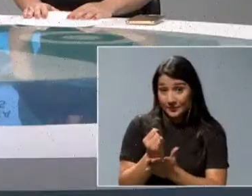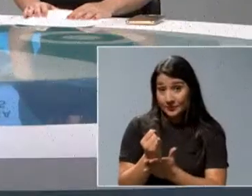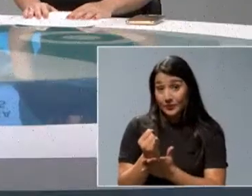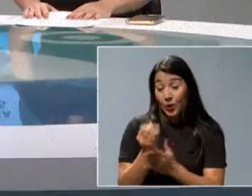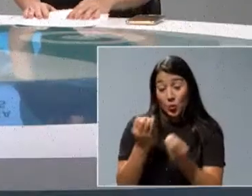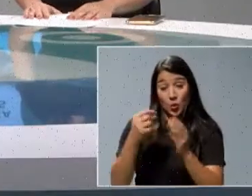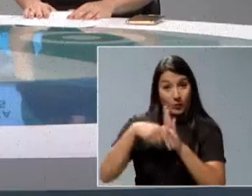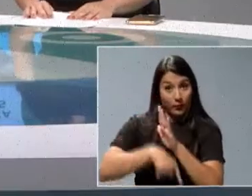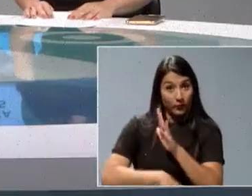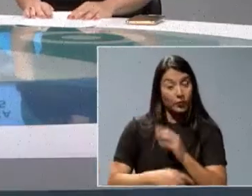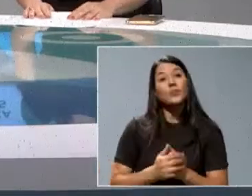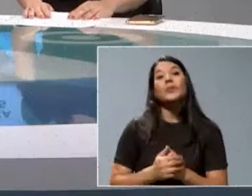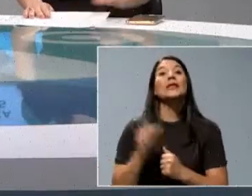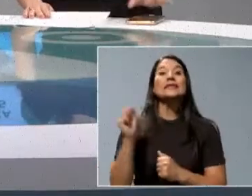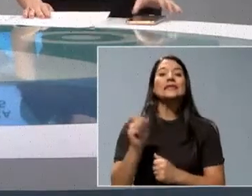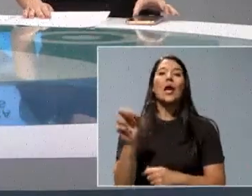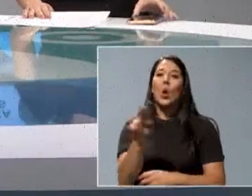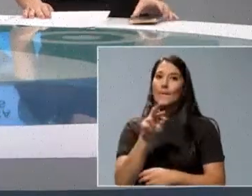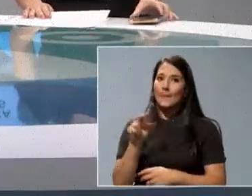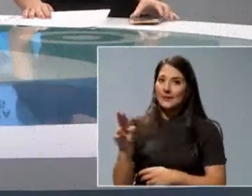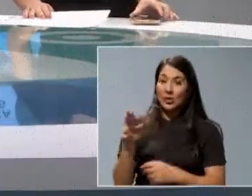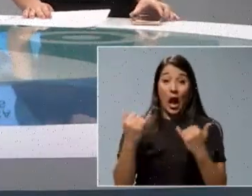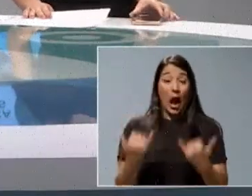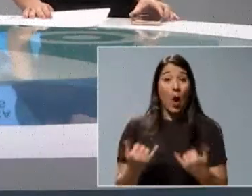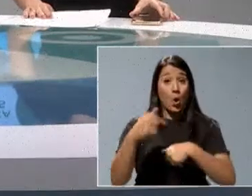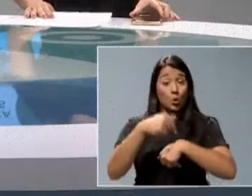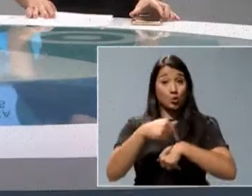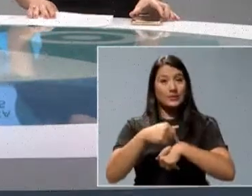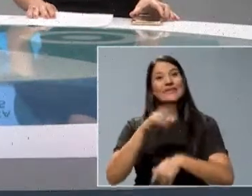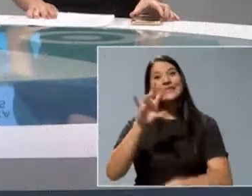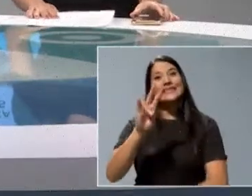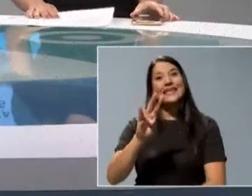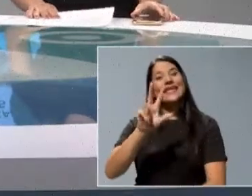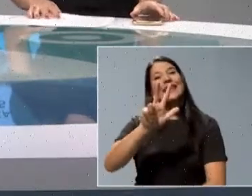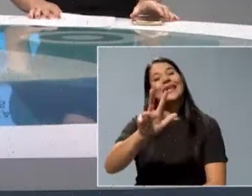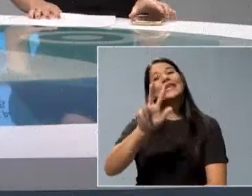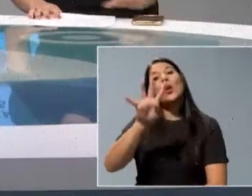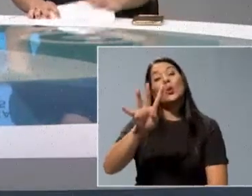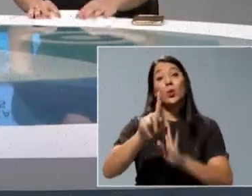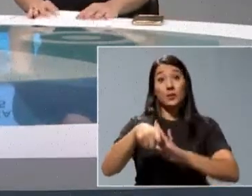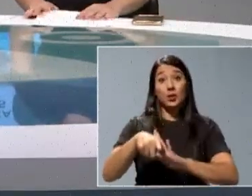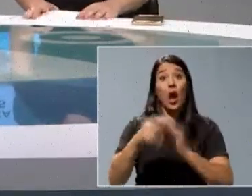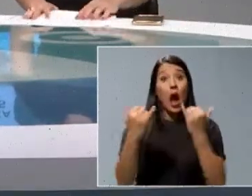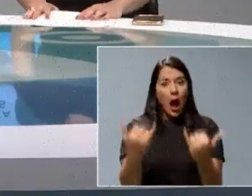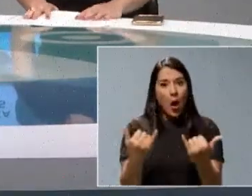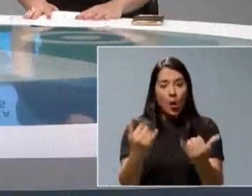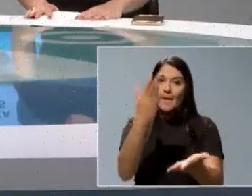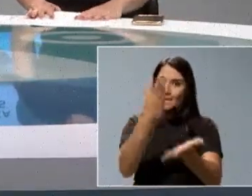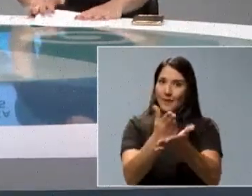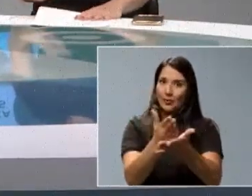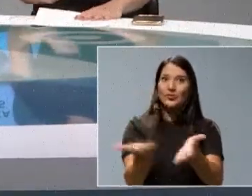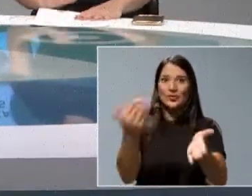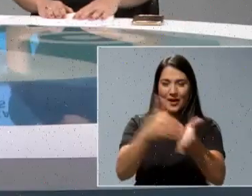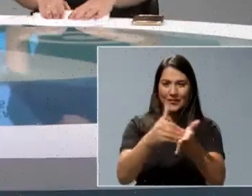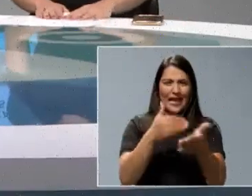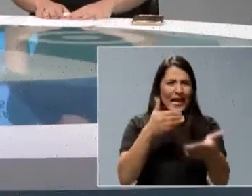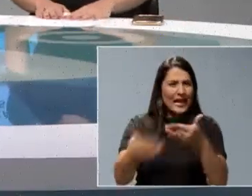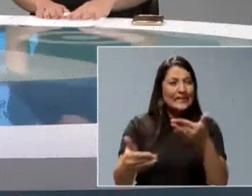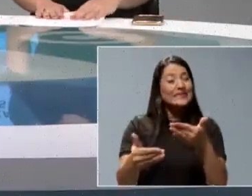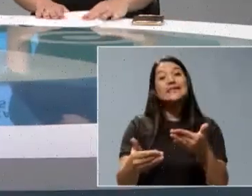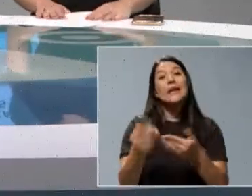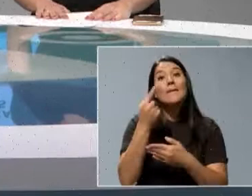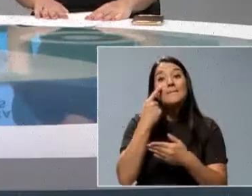profundo. Así es, compañeros. Y cuando son las 7 de la noche con 34 minutos, los invitamos a una pausa comercial, pero enseguida